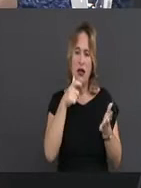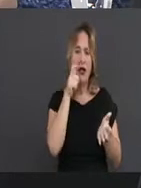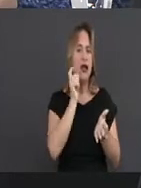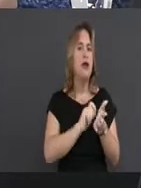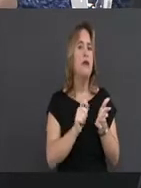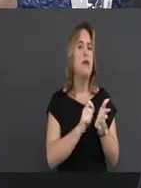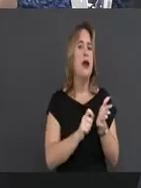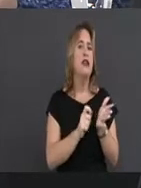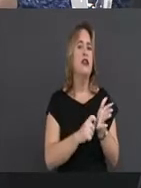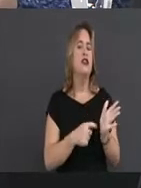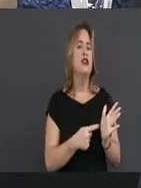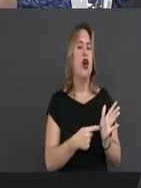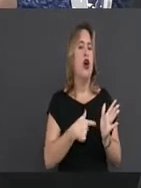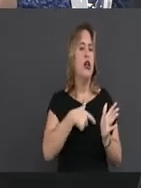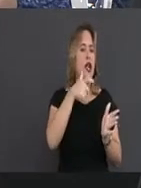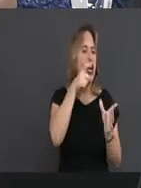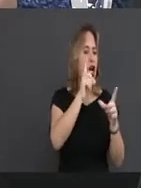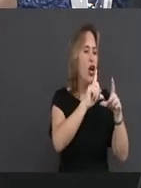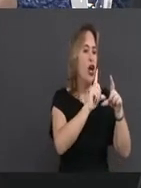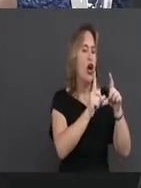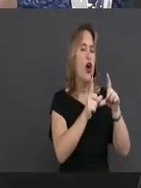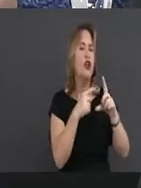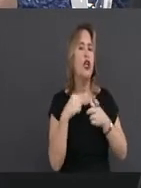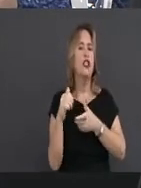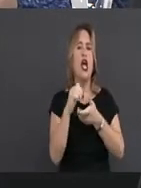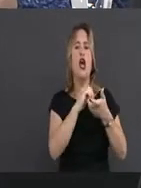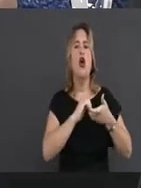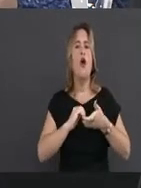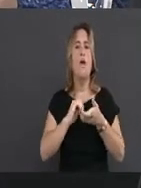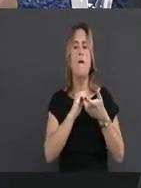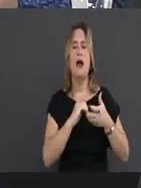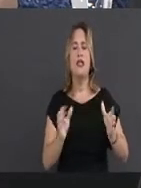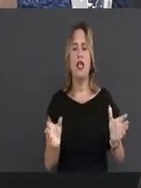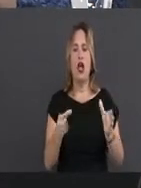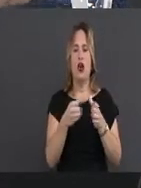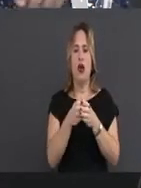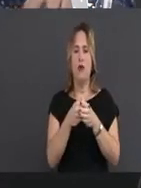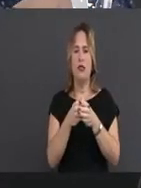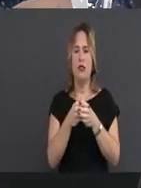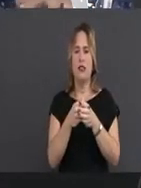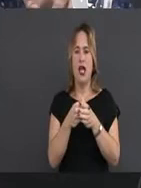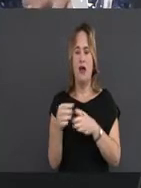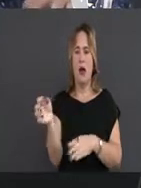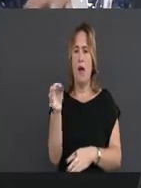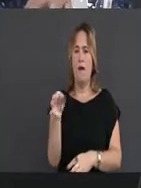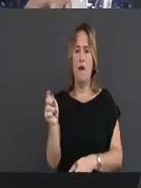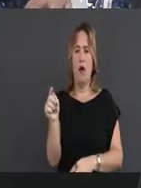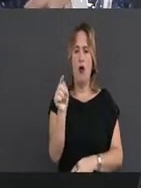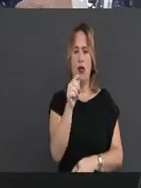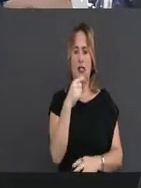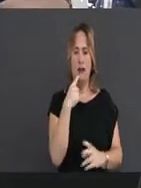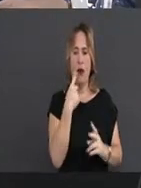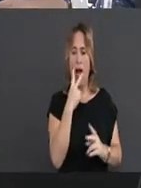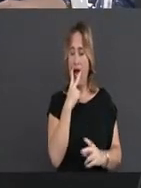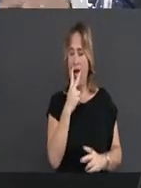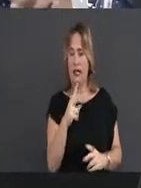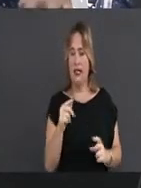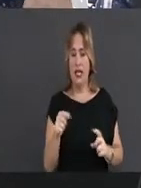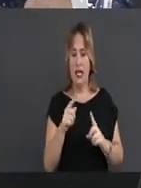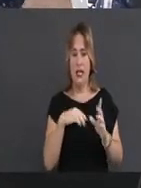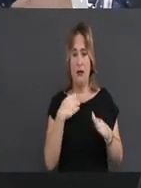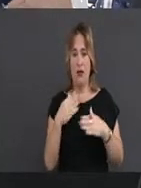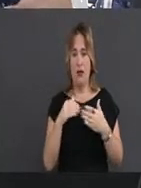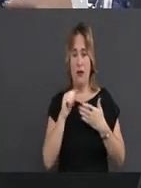populares, los compañeros de las comisiones de las asambleas municipales que atienden el tema